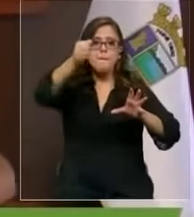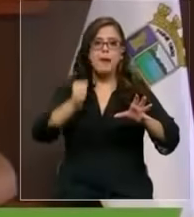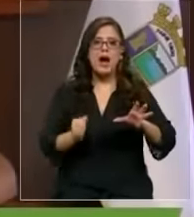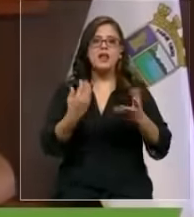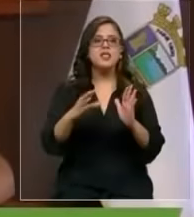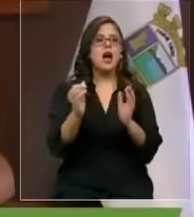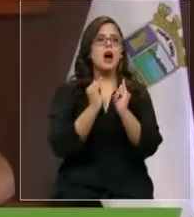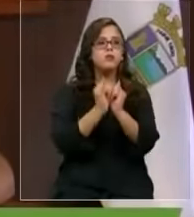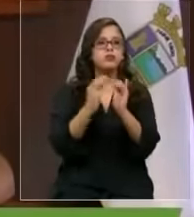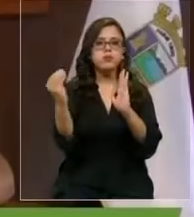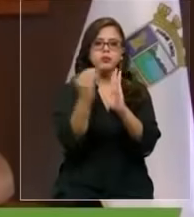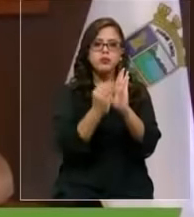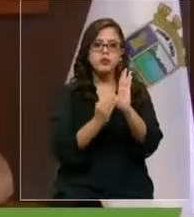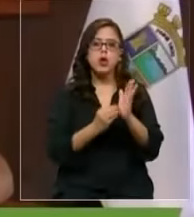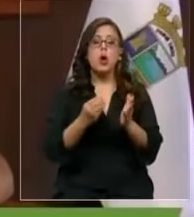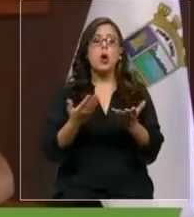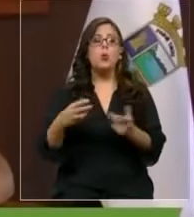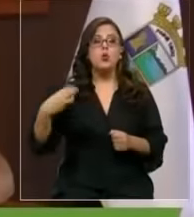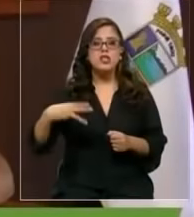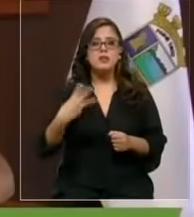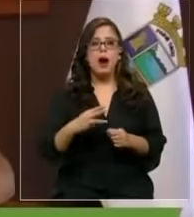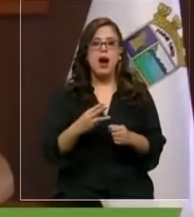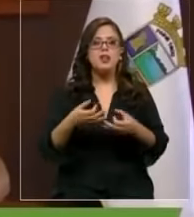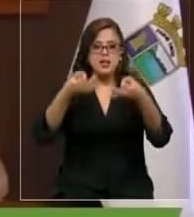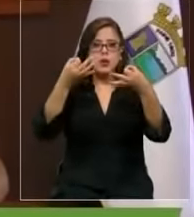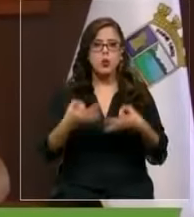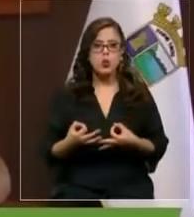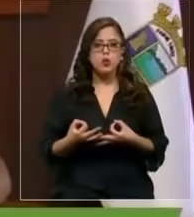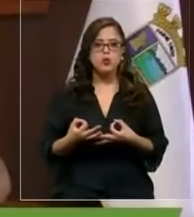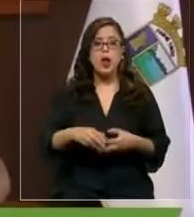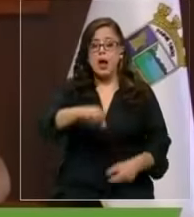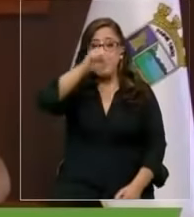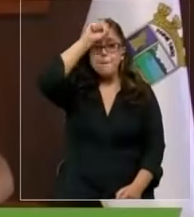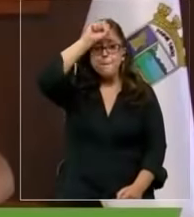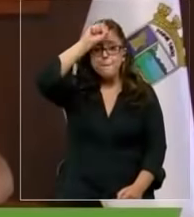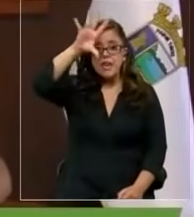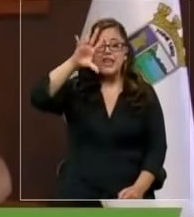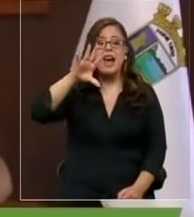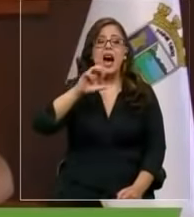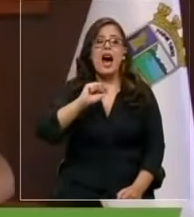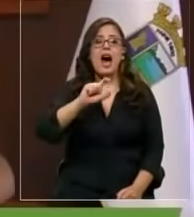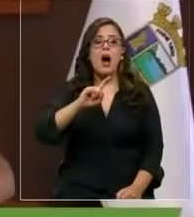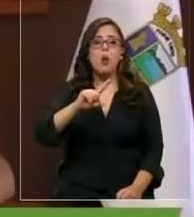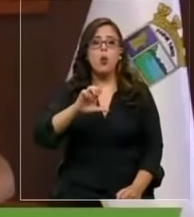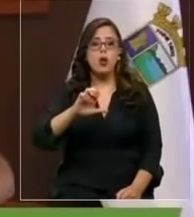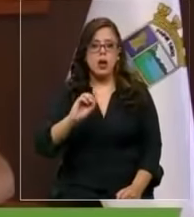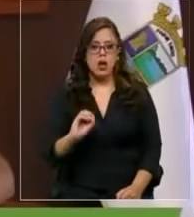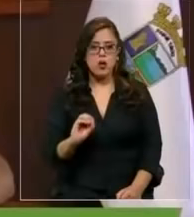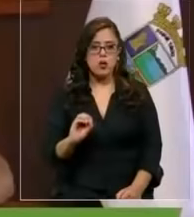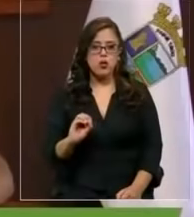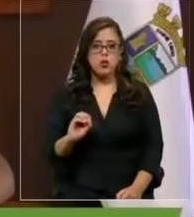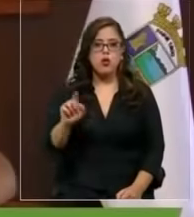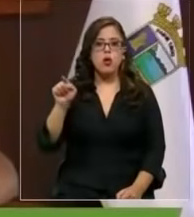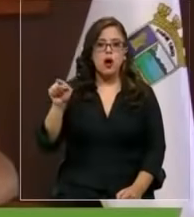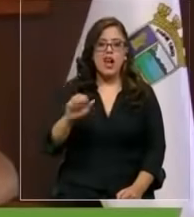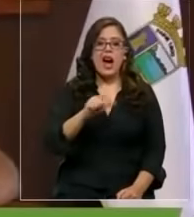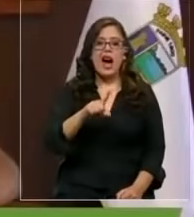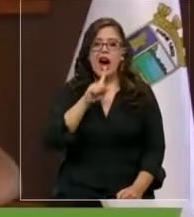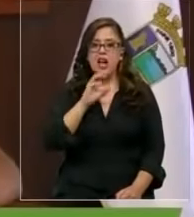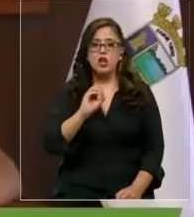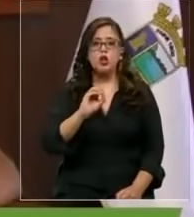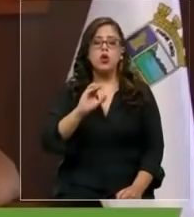pública municipal, aseguró lo siguiente. La mina en Aculeo, en Alto de Cantillana,